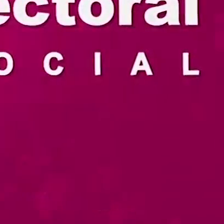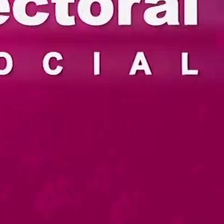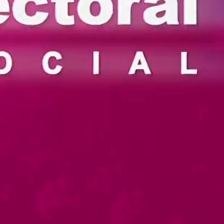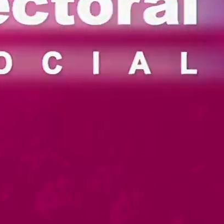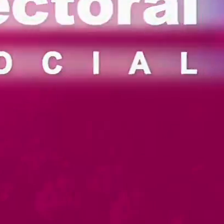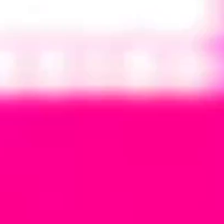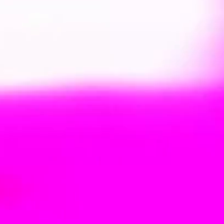¡Gracias!